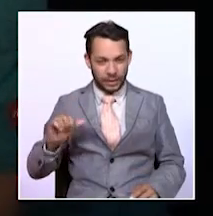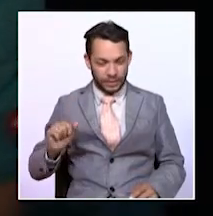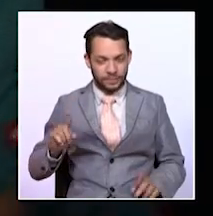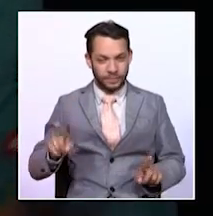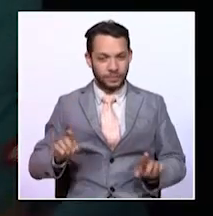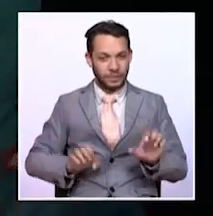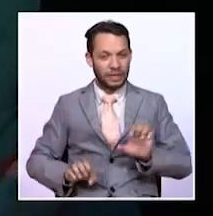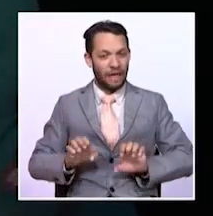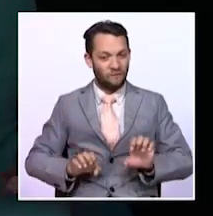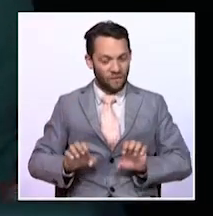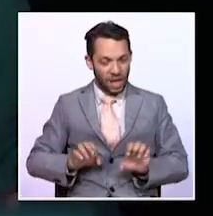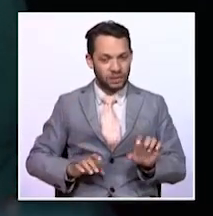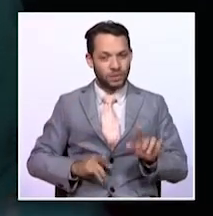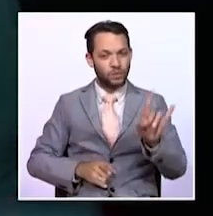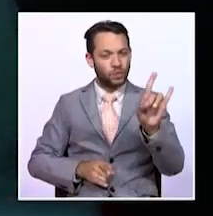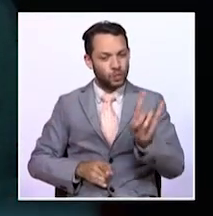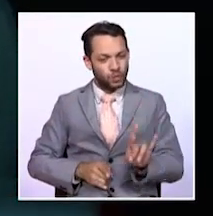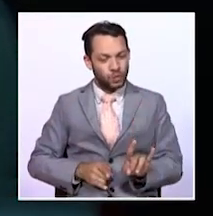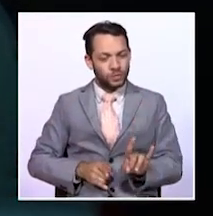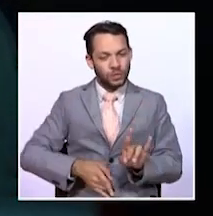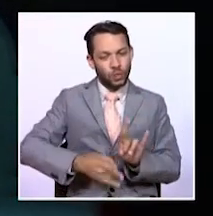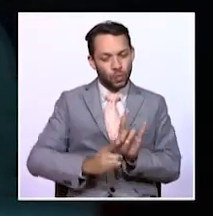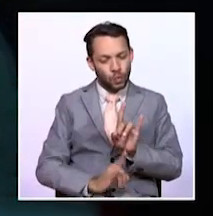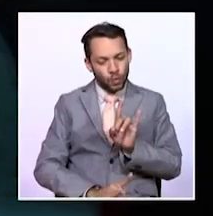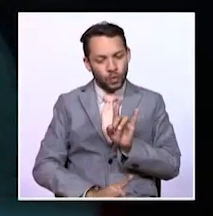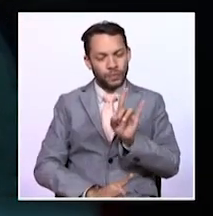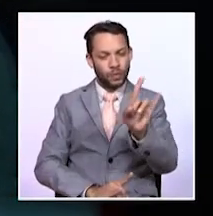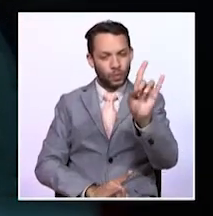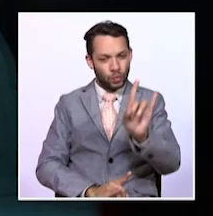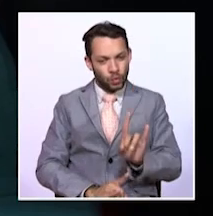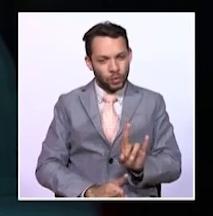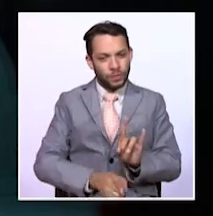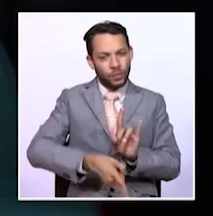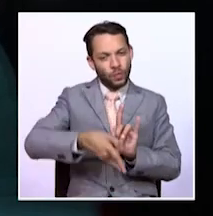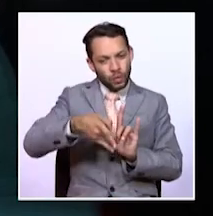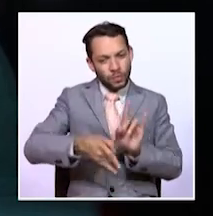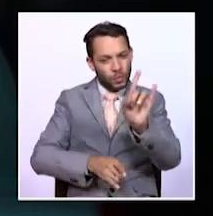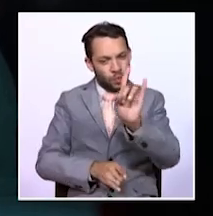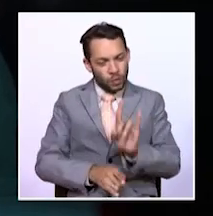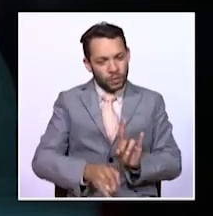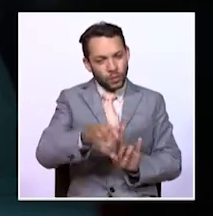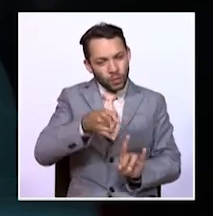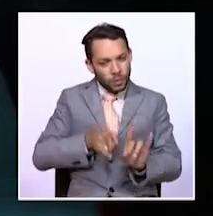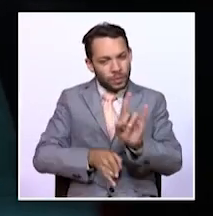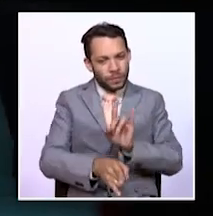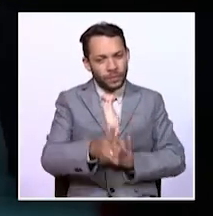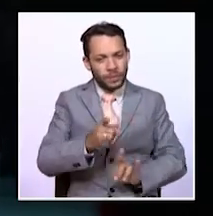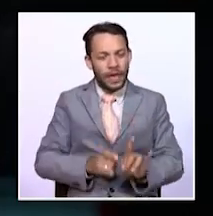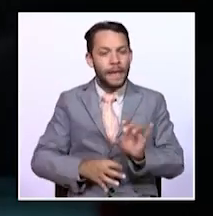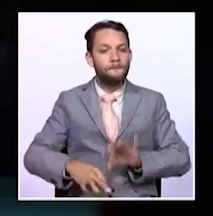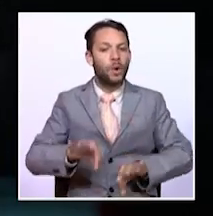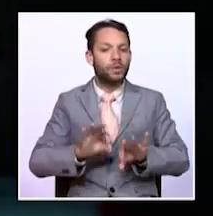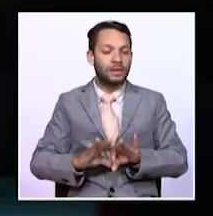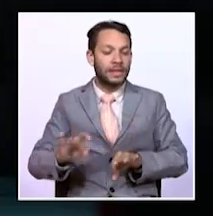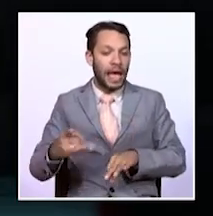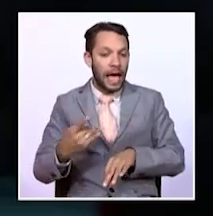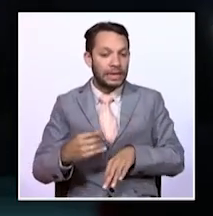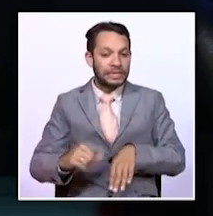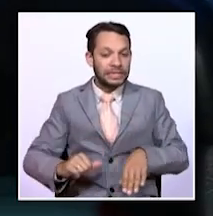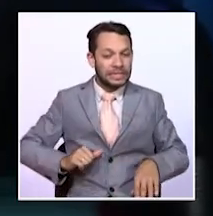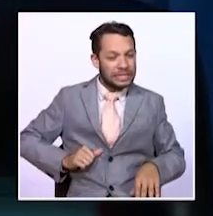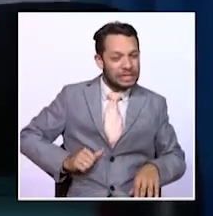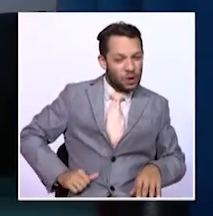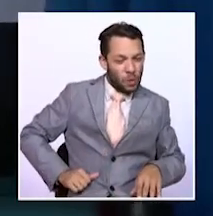sistema colector. Descartamos que no haya problemas de insuficiencia renal, problemas de cicatrices antiguas